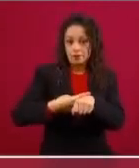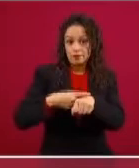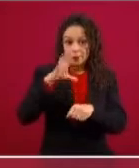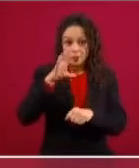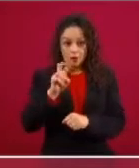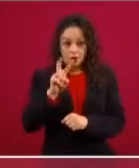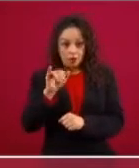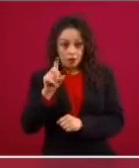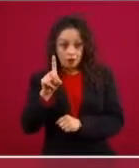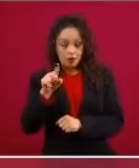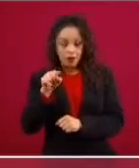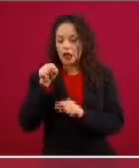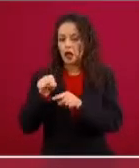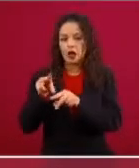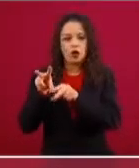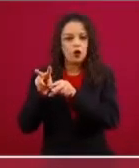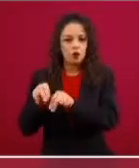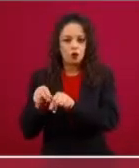hospitales